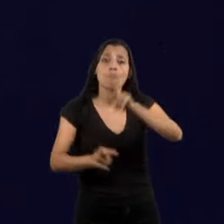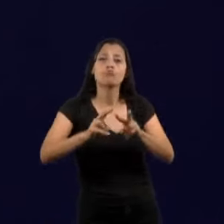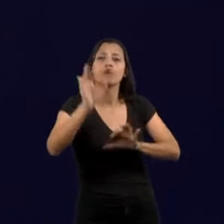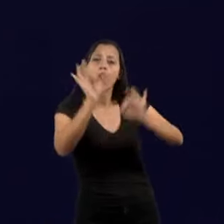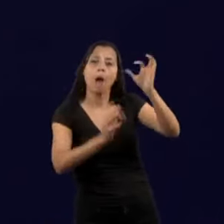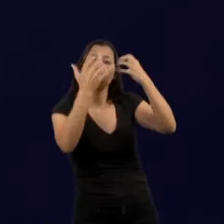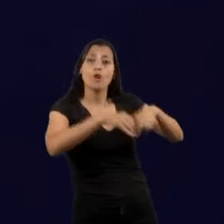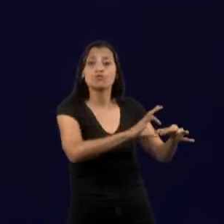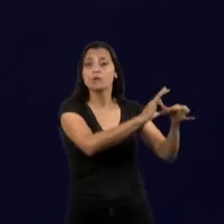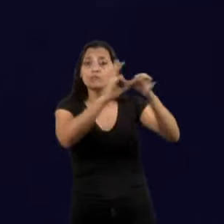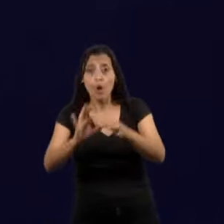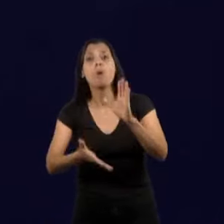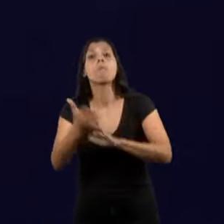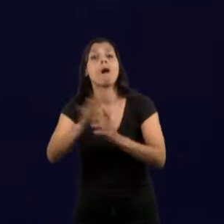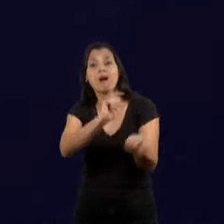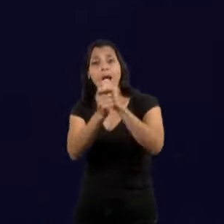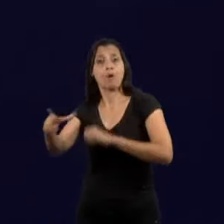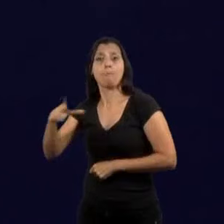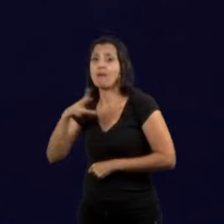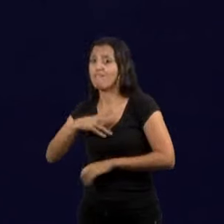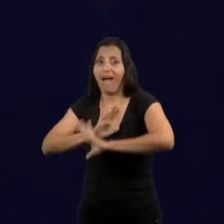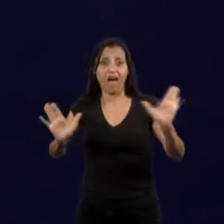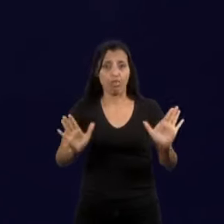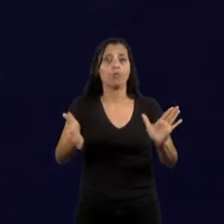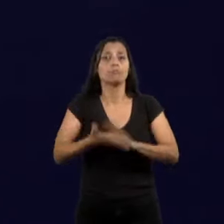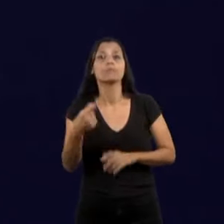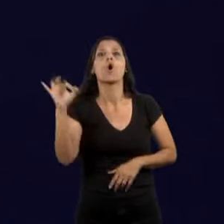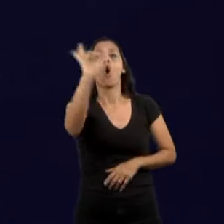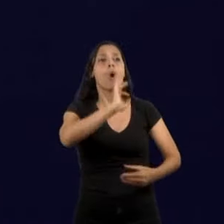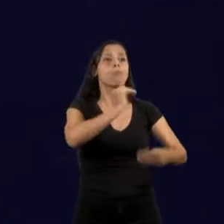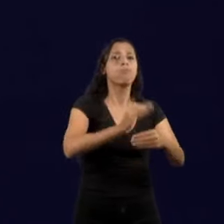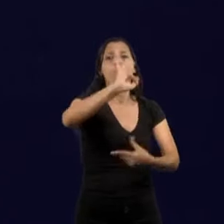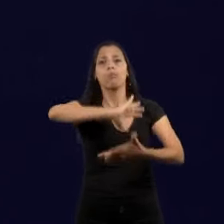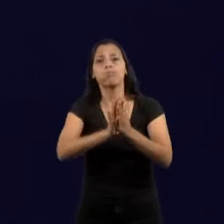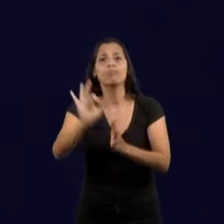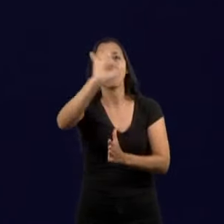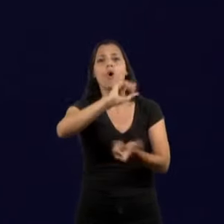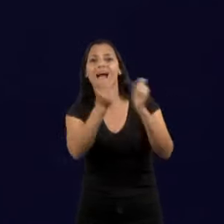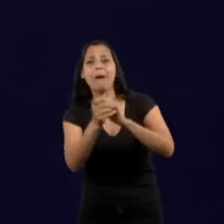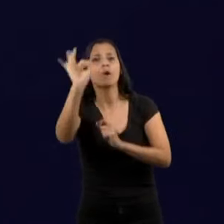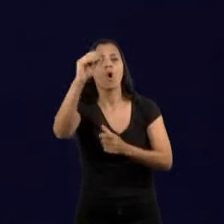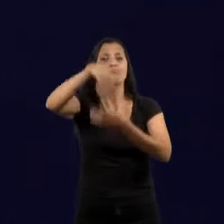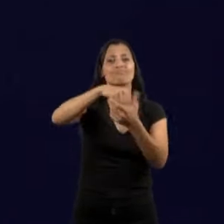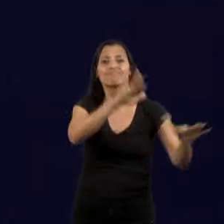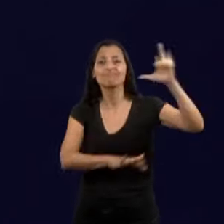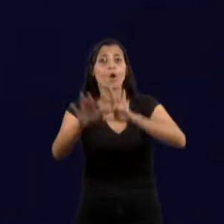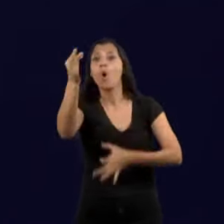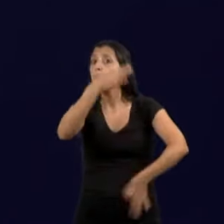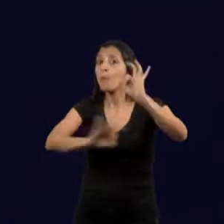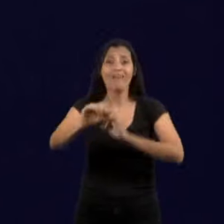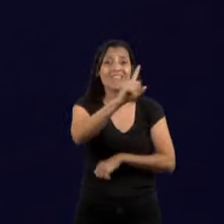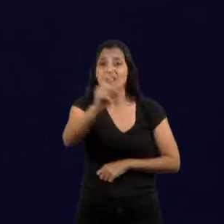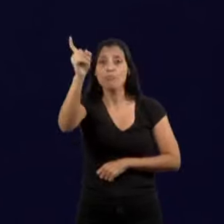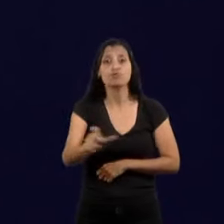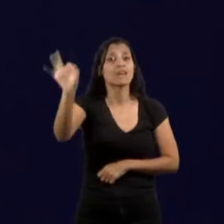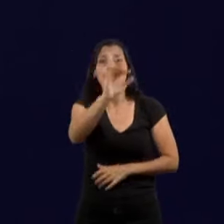porque claramente es una bomba, porque uno también se preguntaba, todo esto que Milei dijo en campaña, de todo lo que se pueda se va a privatizar, y que después